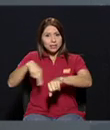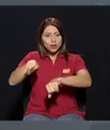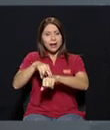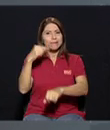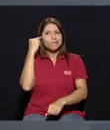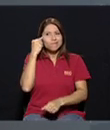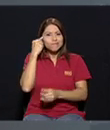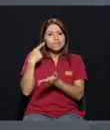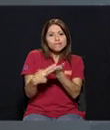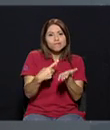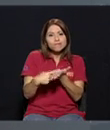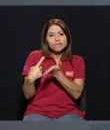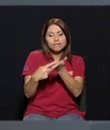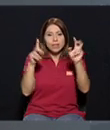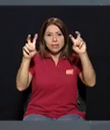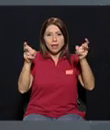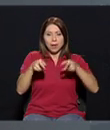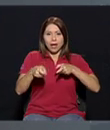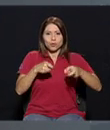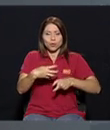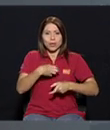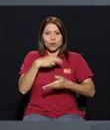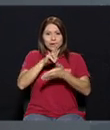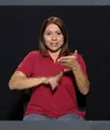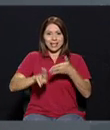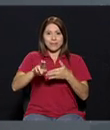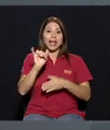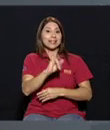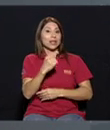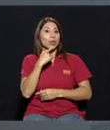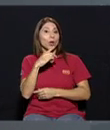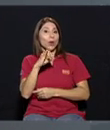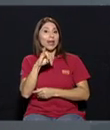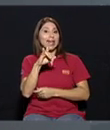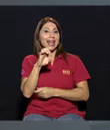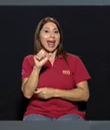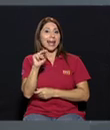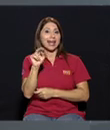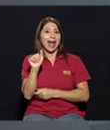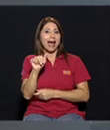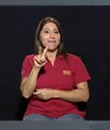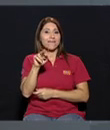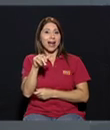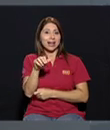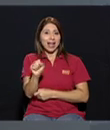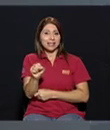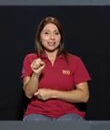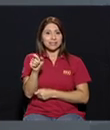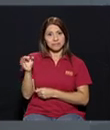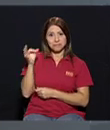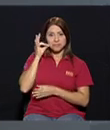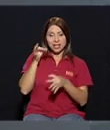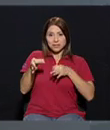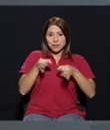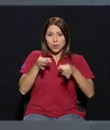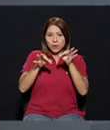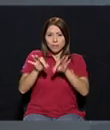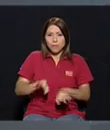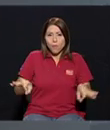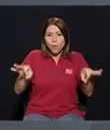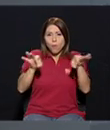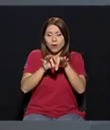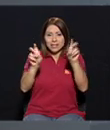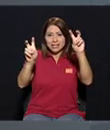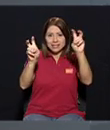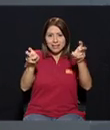autonomía universitaria. Así lo expresó a Una Mirada Ileana Vargas, quien explicó la importancia de reflexionar sobre este tema y